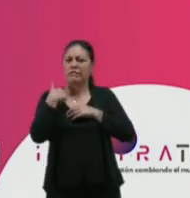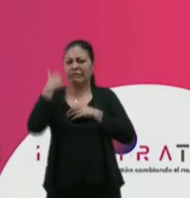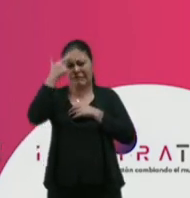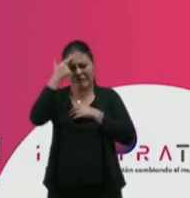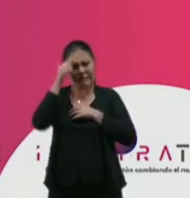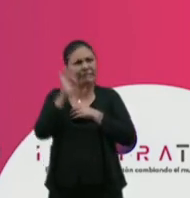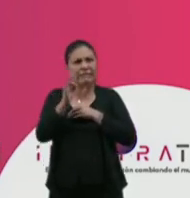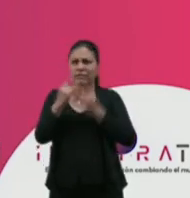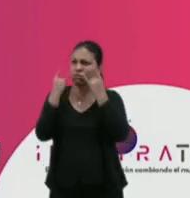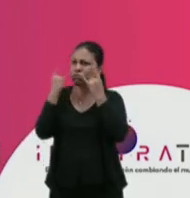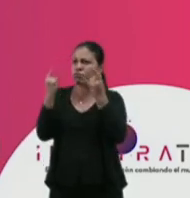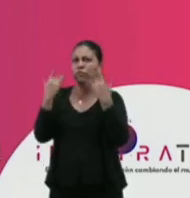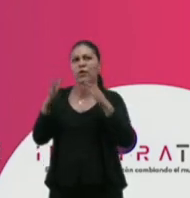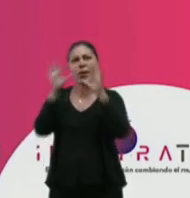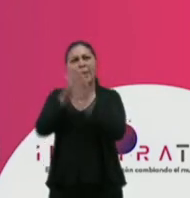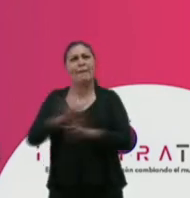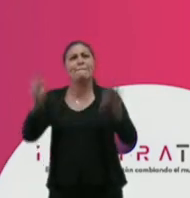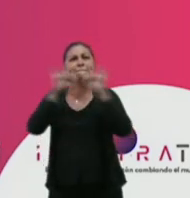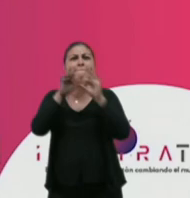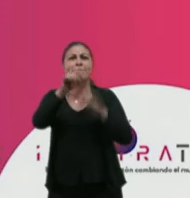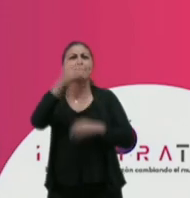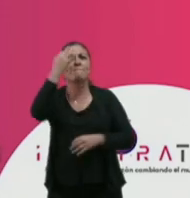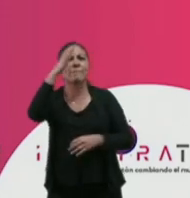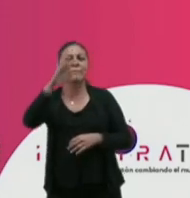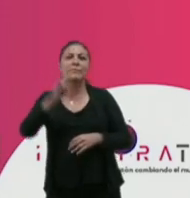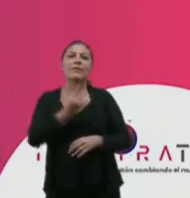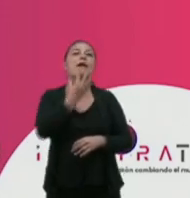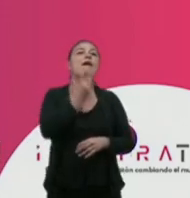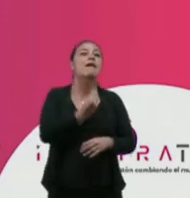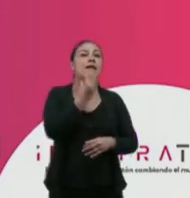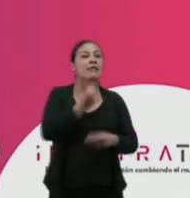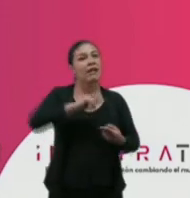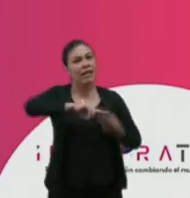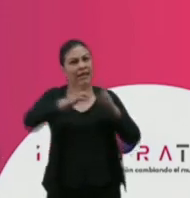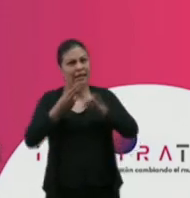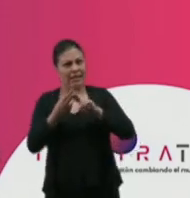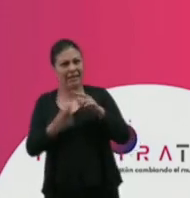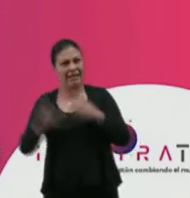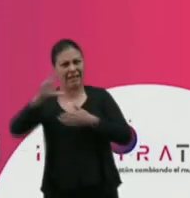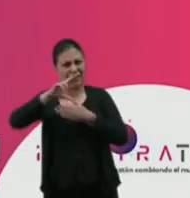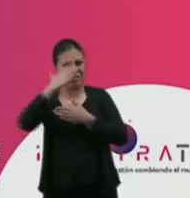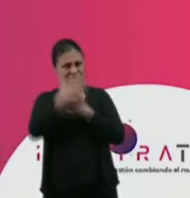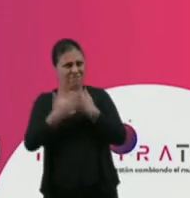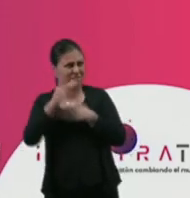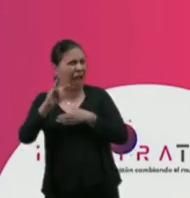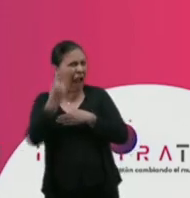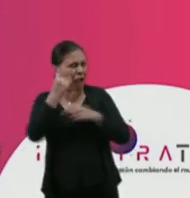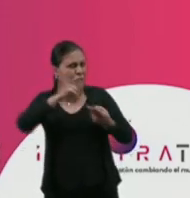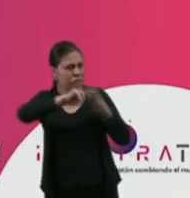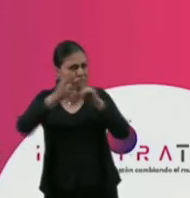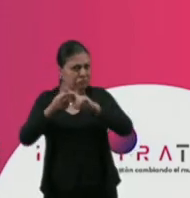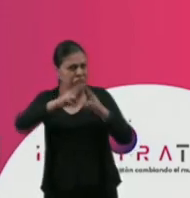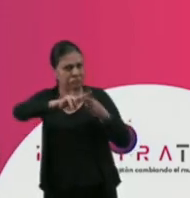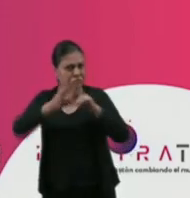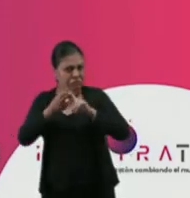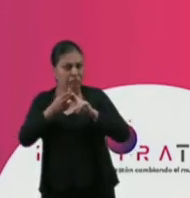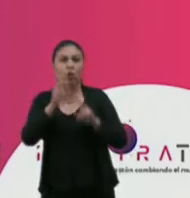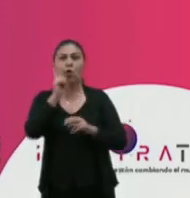Uri, parece haber alguna conexión entre Israel y Latinoamérica, y hay varias empresas